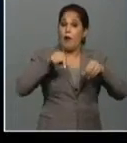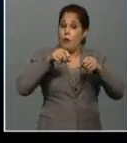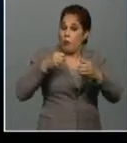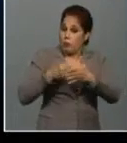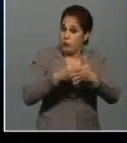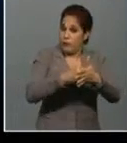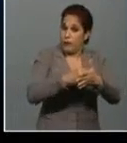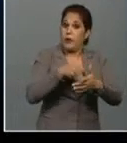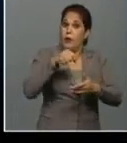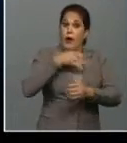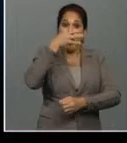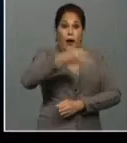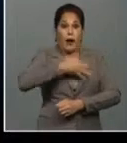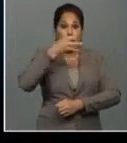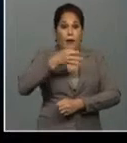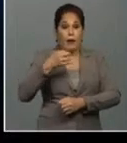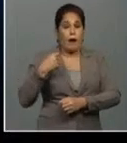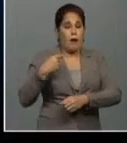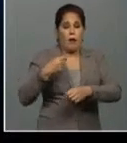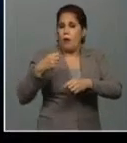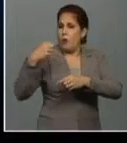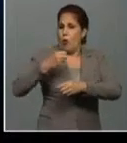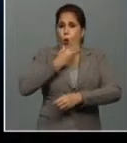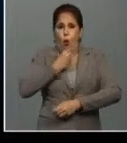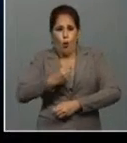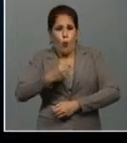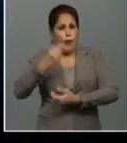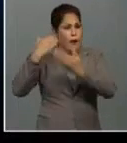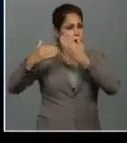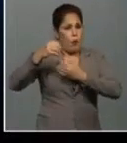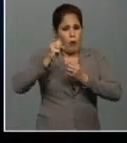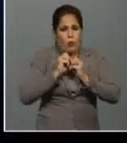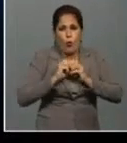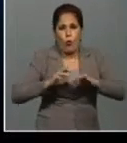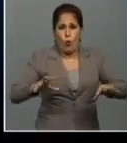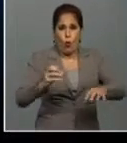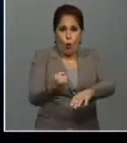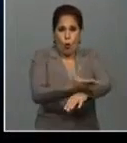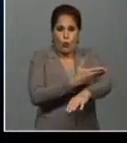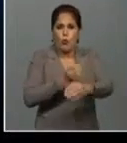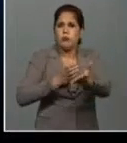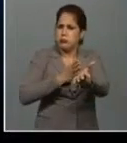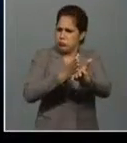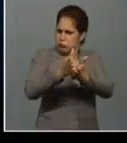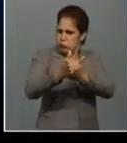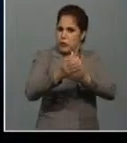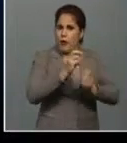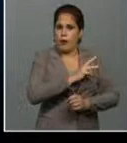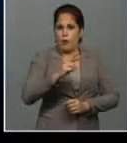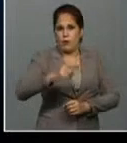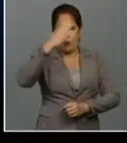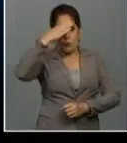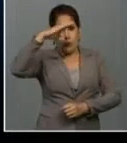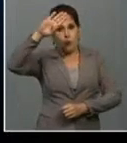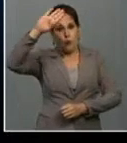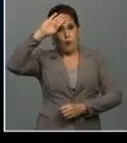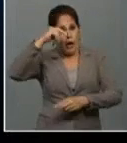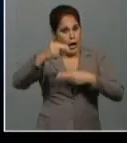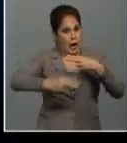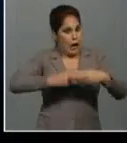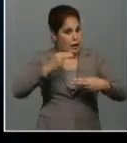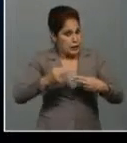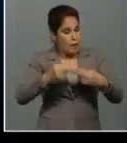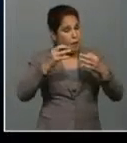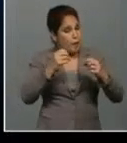y declara ante la generación histórica su honra y orgullo por dar continuidad a la red lo hacemos